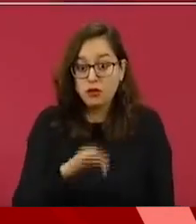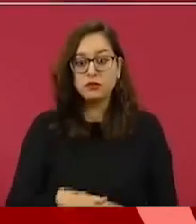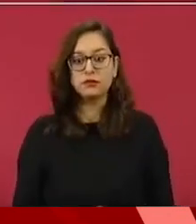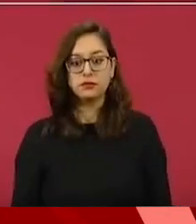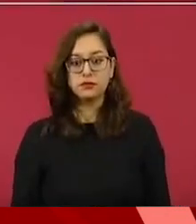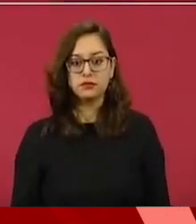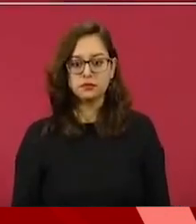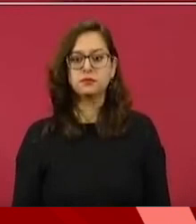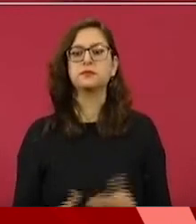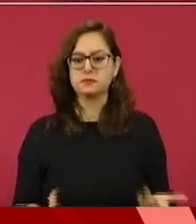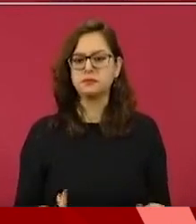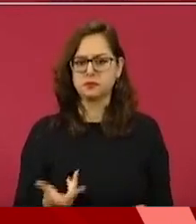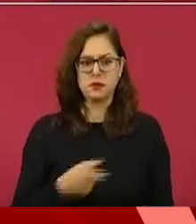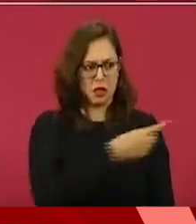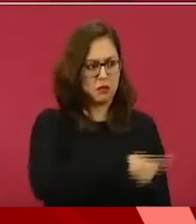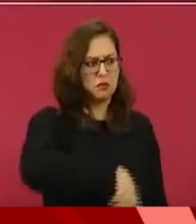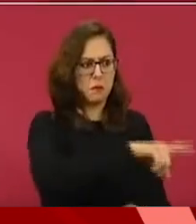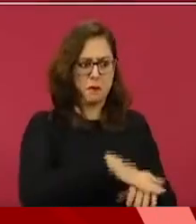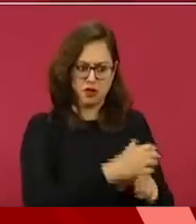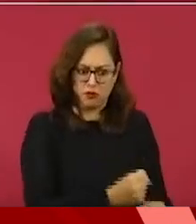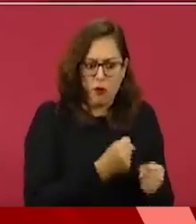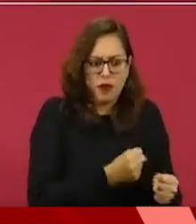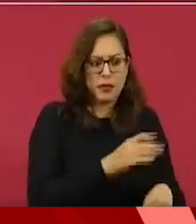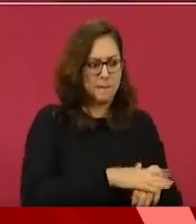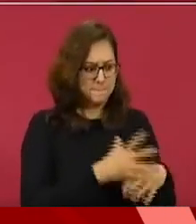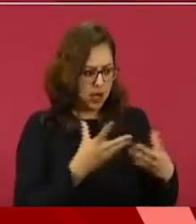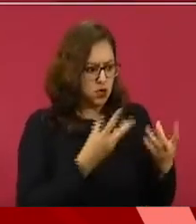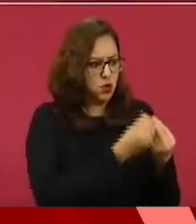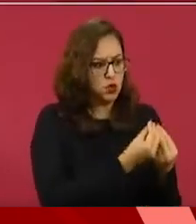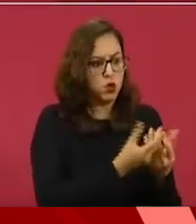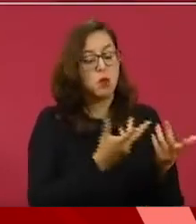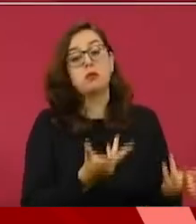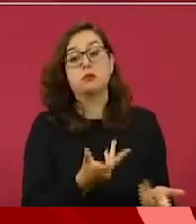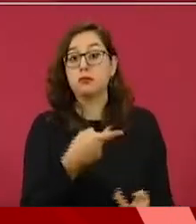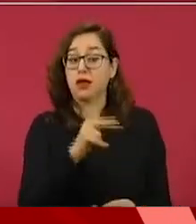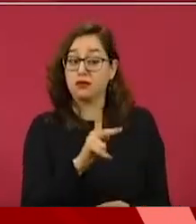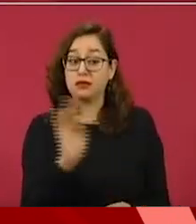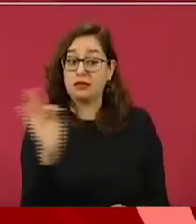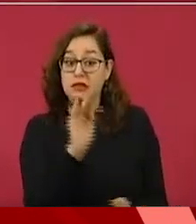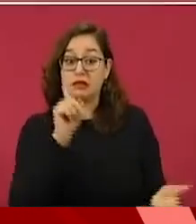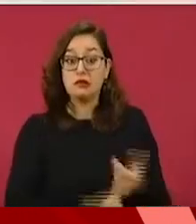pues han tomado más fuerza porque sí hay intereses políticos, ¿no? Como en todo.